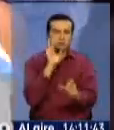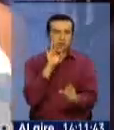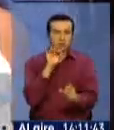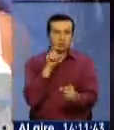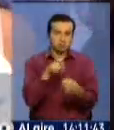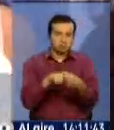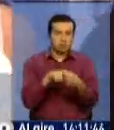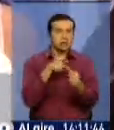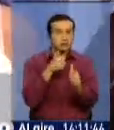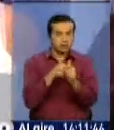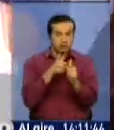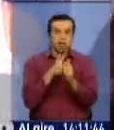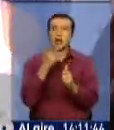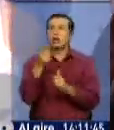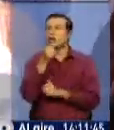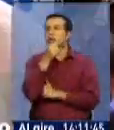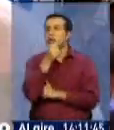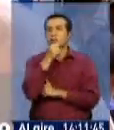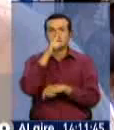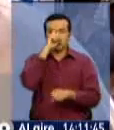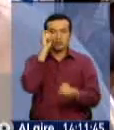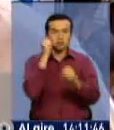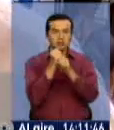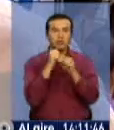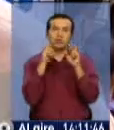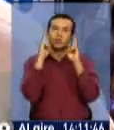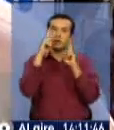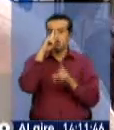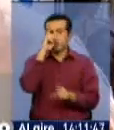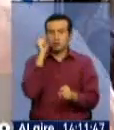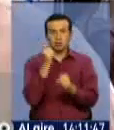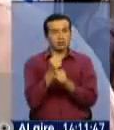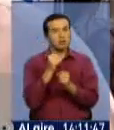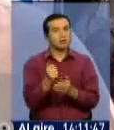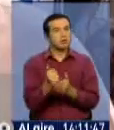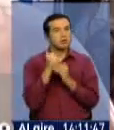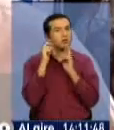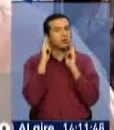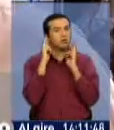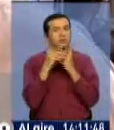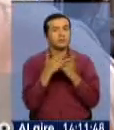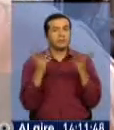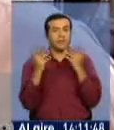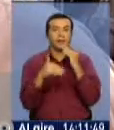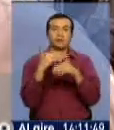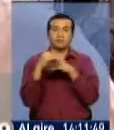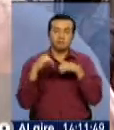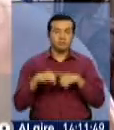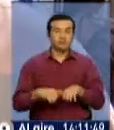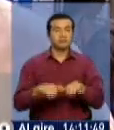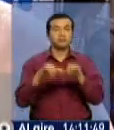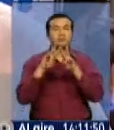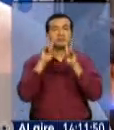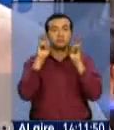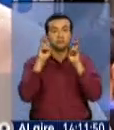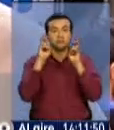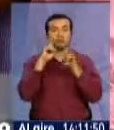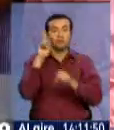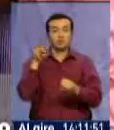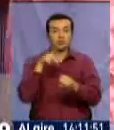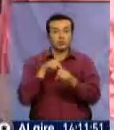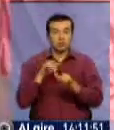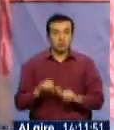pocos días tendrá su entrevista de trabajo. Que salga esta oferta de empleo y a su vez conseguir una buena estabilidad, tanto en crecimiento